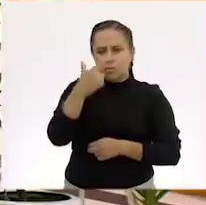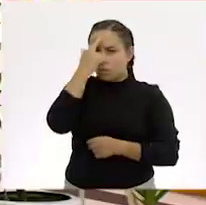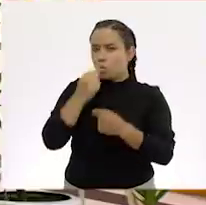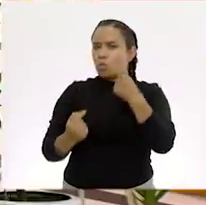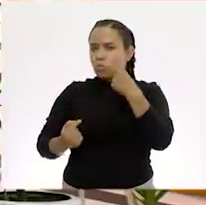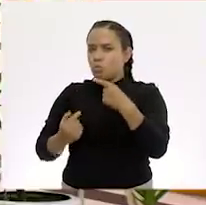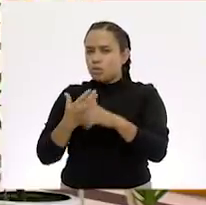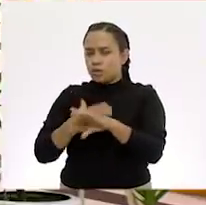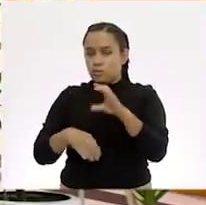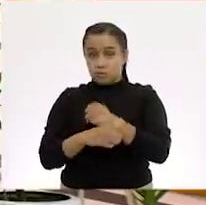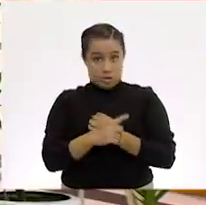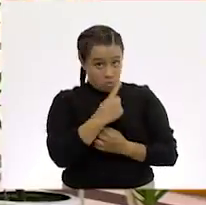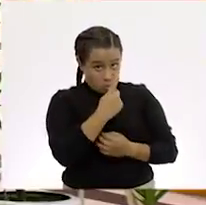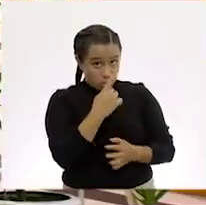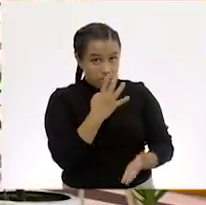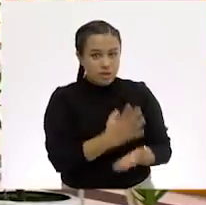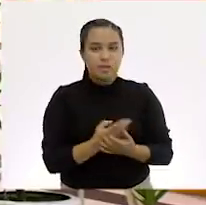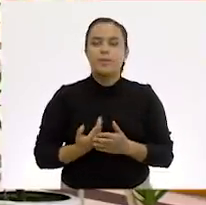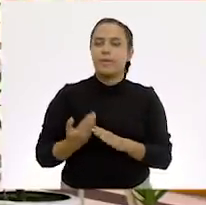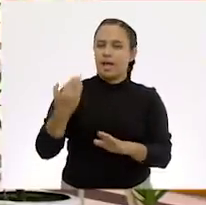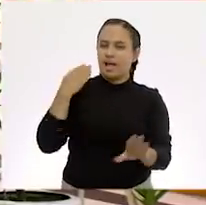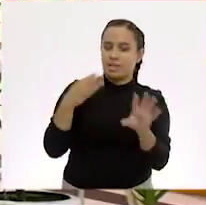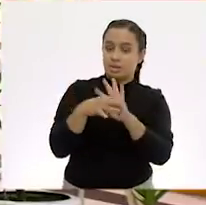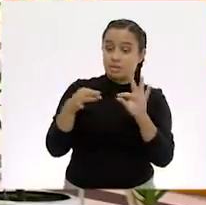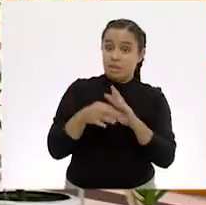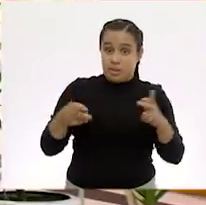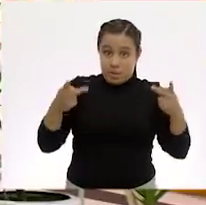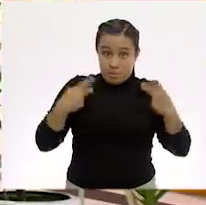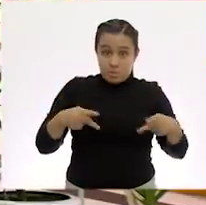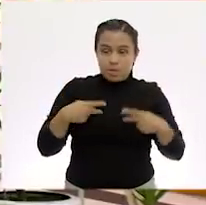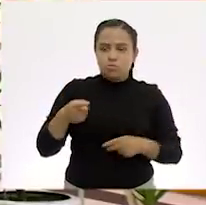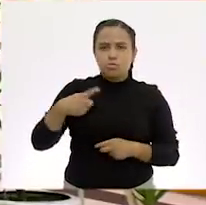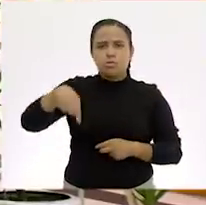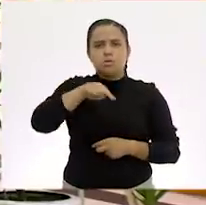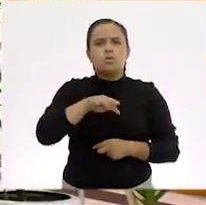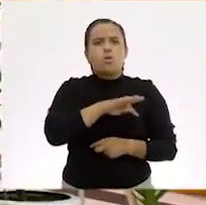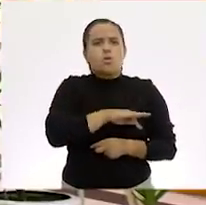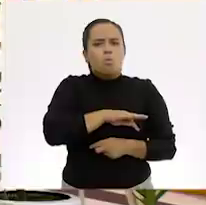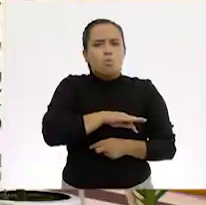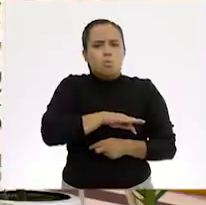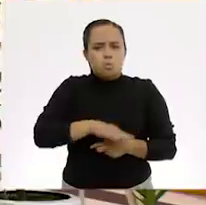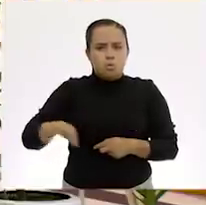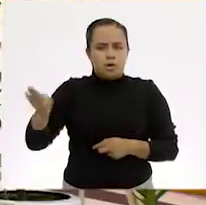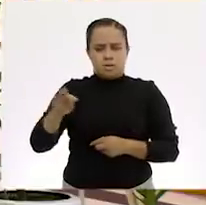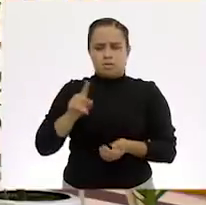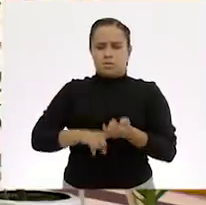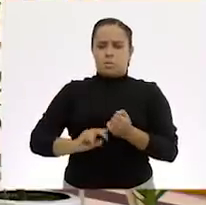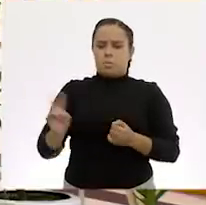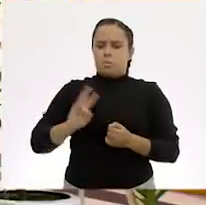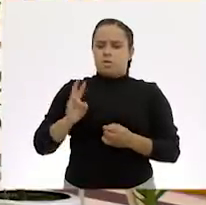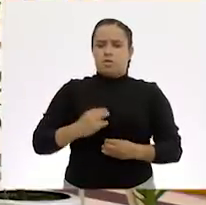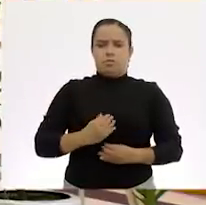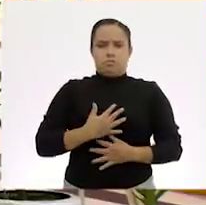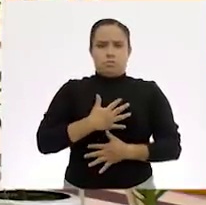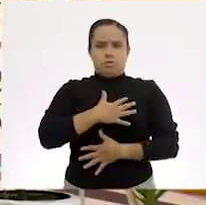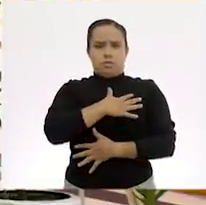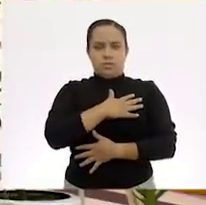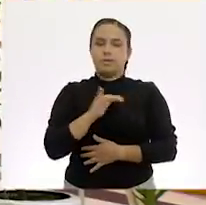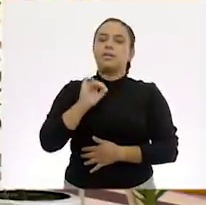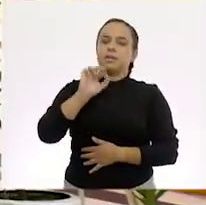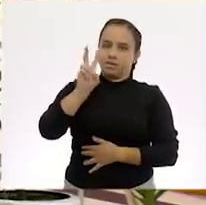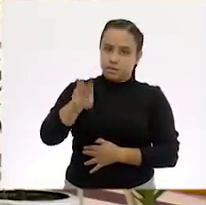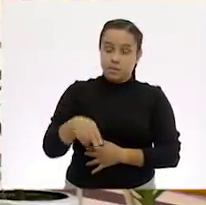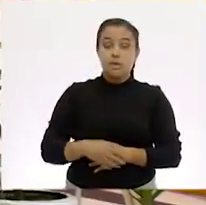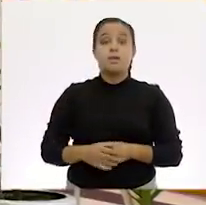una. Una nada más. Dijimos que los seres vivos tienen la capacidad de nutrirse, Sí, ¿cierto? Cierto. Y